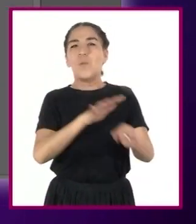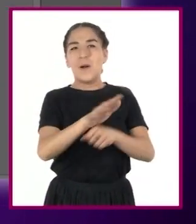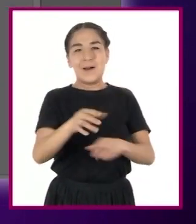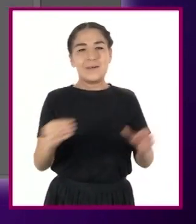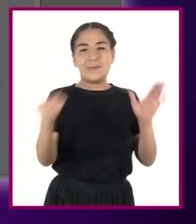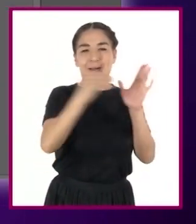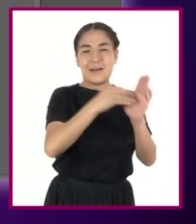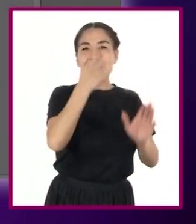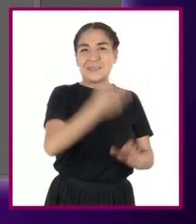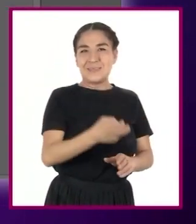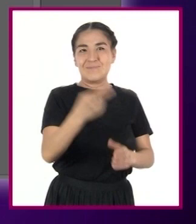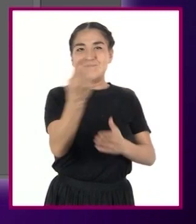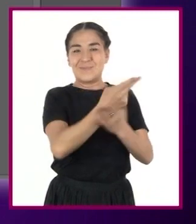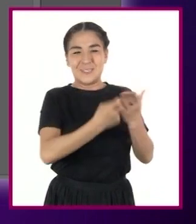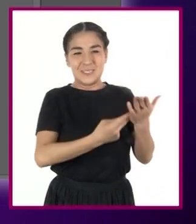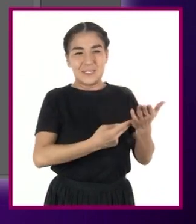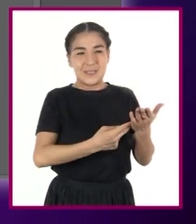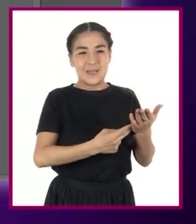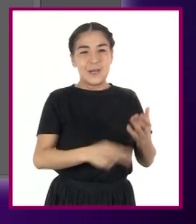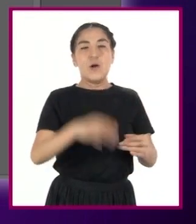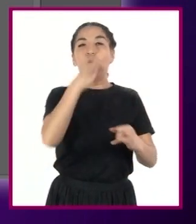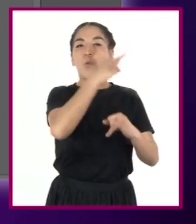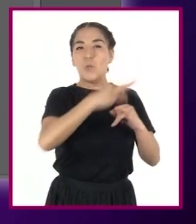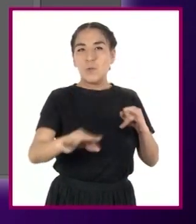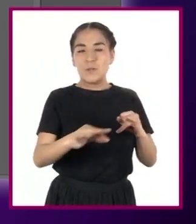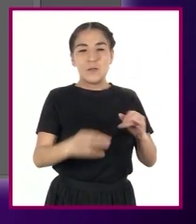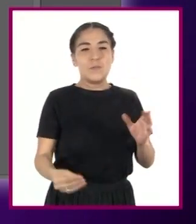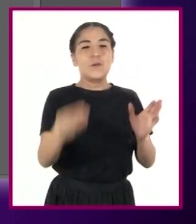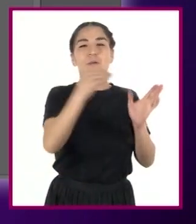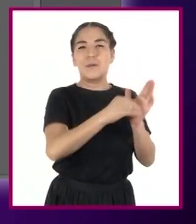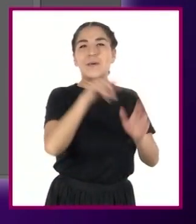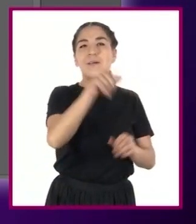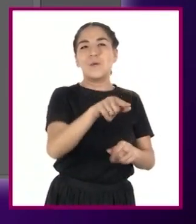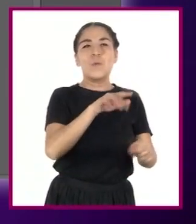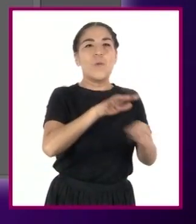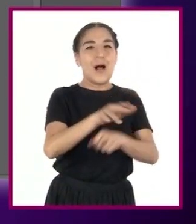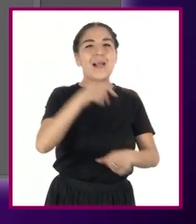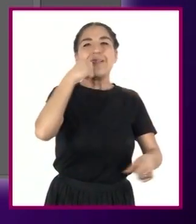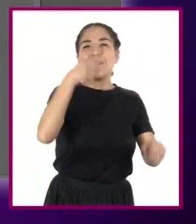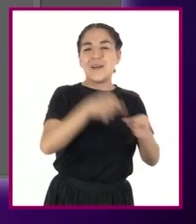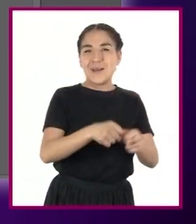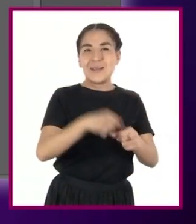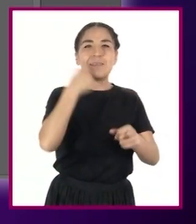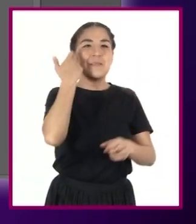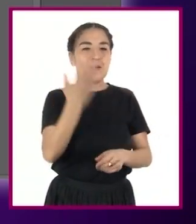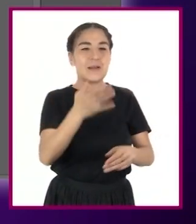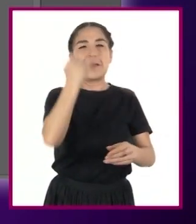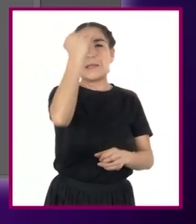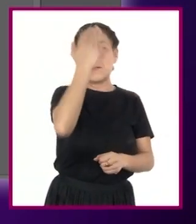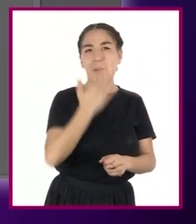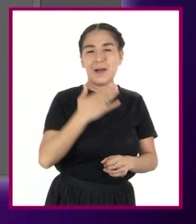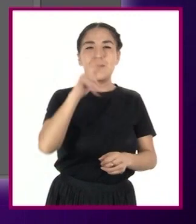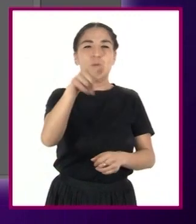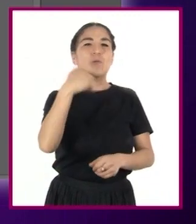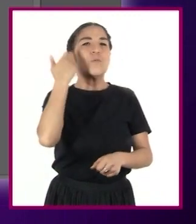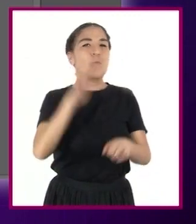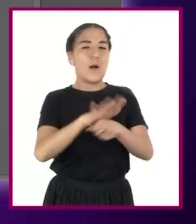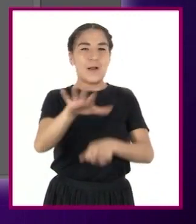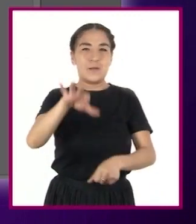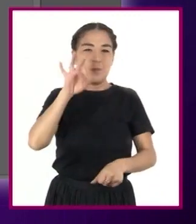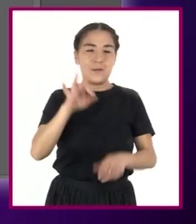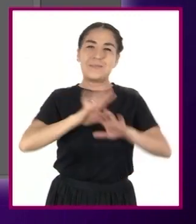base de nuestro diseño, y colocaremos sobre ella nuestra tipografía e imágenes que elegimos.